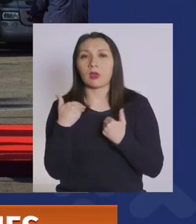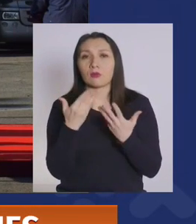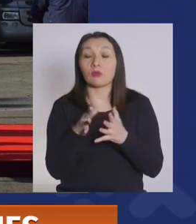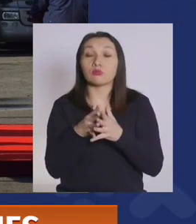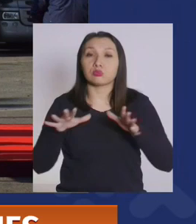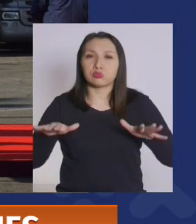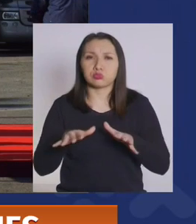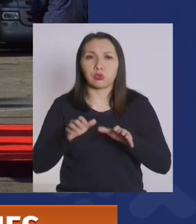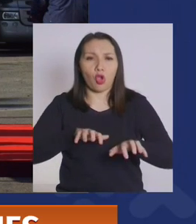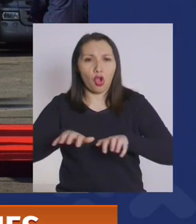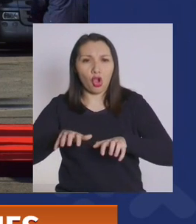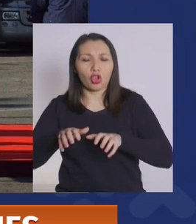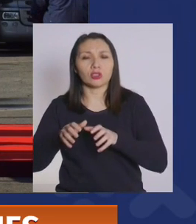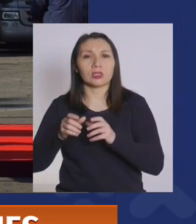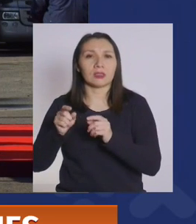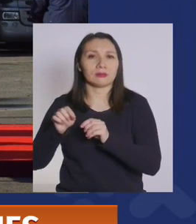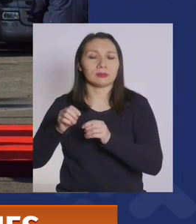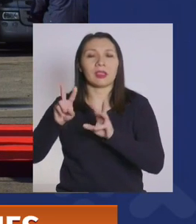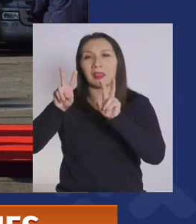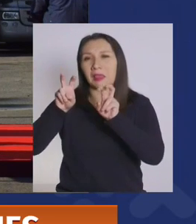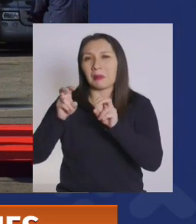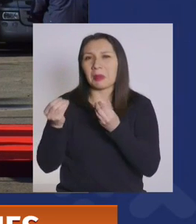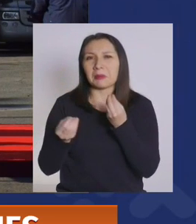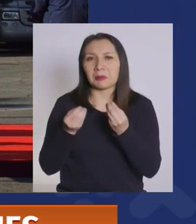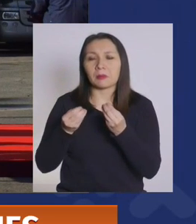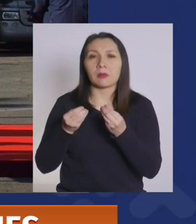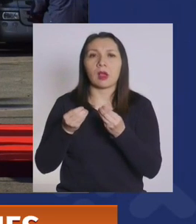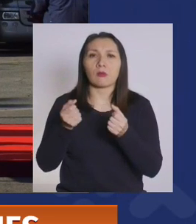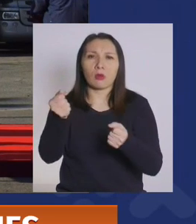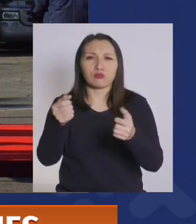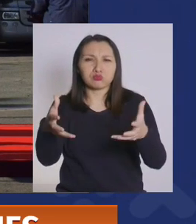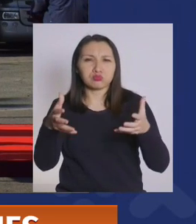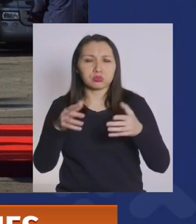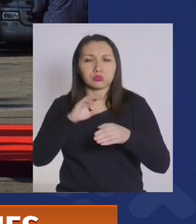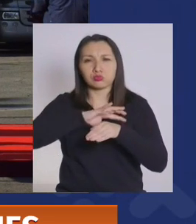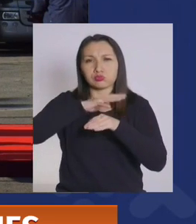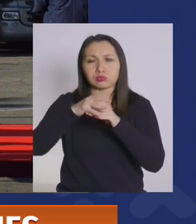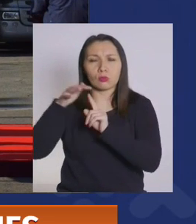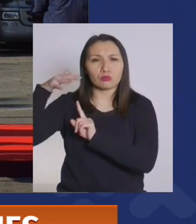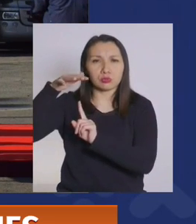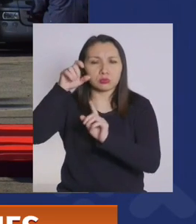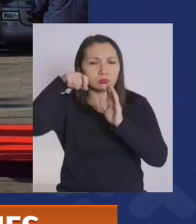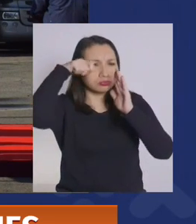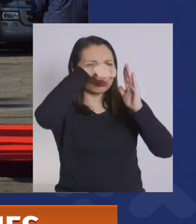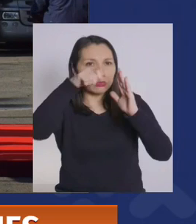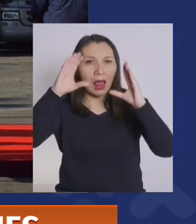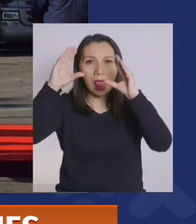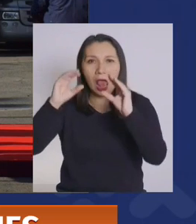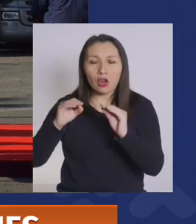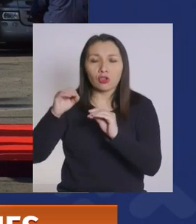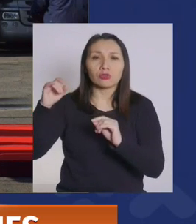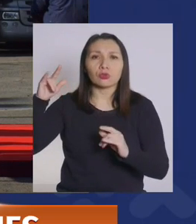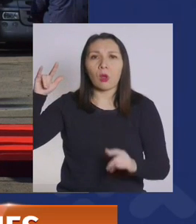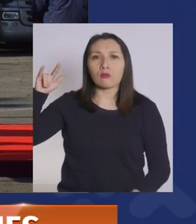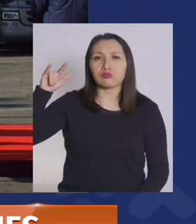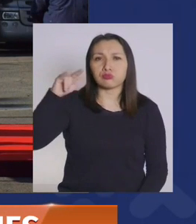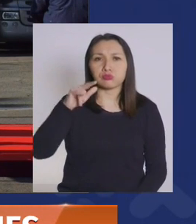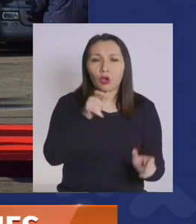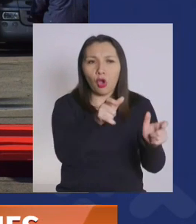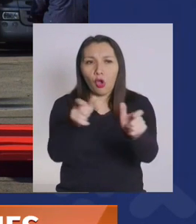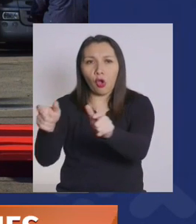muy grande en equipamiento, en materia de carros blindados, drones, visores nocturnos, aviones de